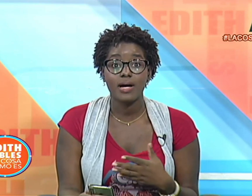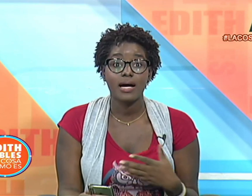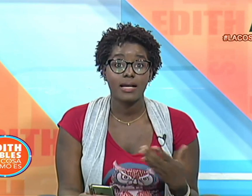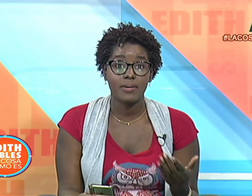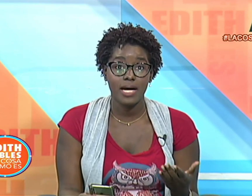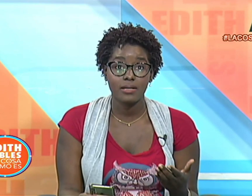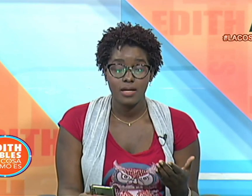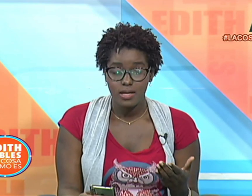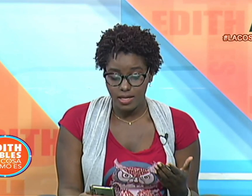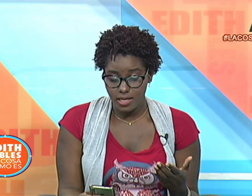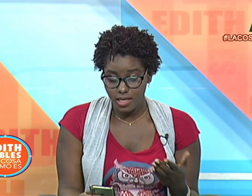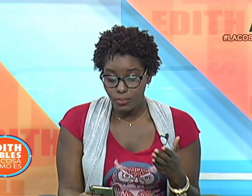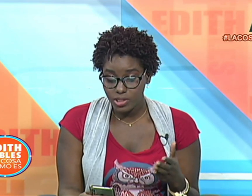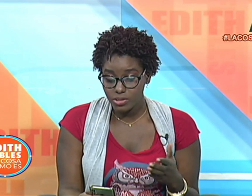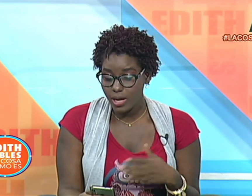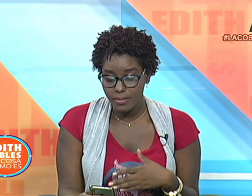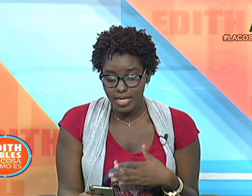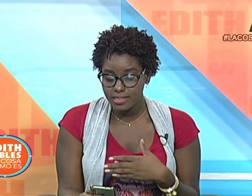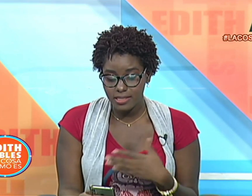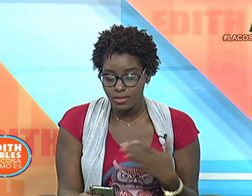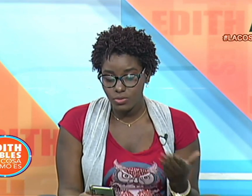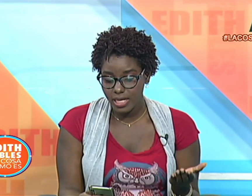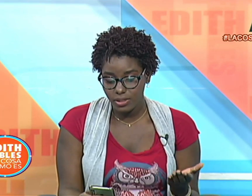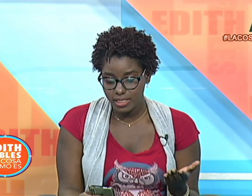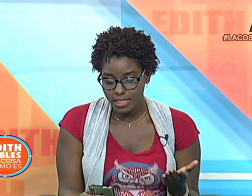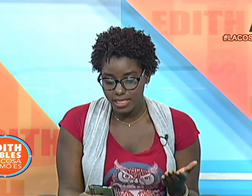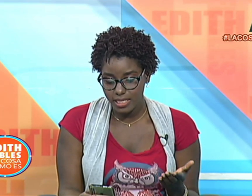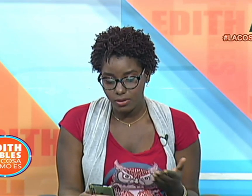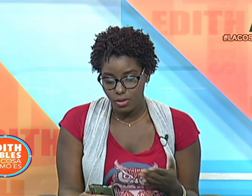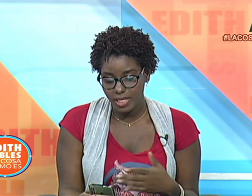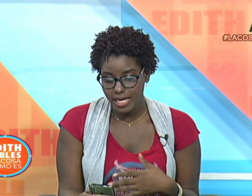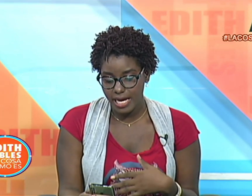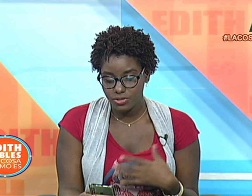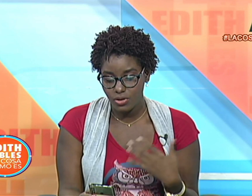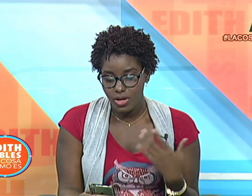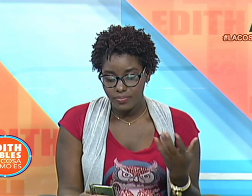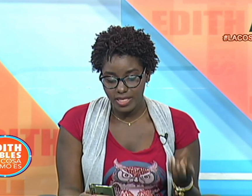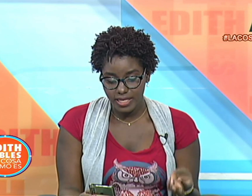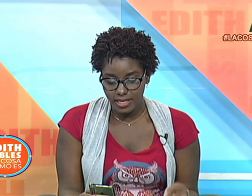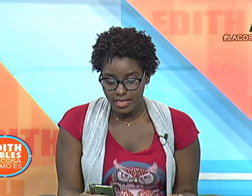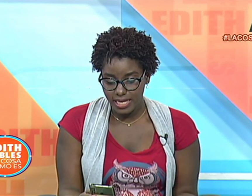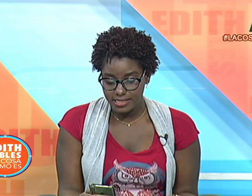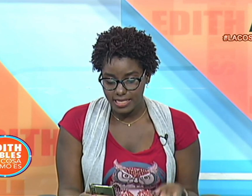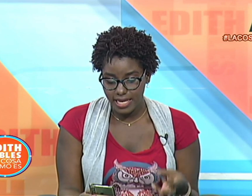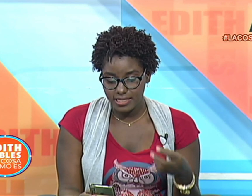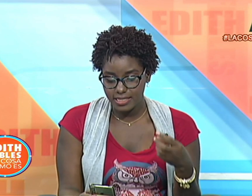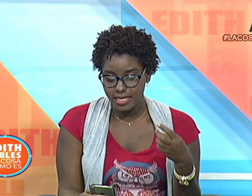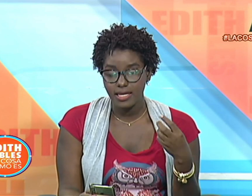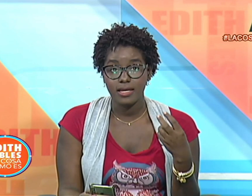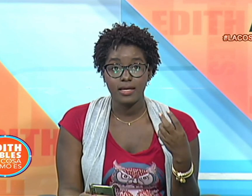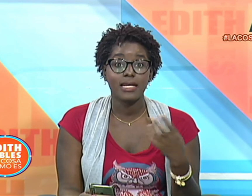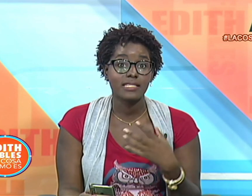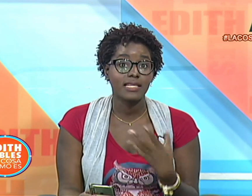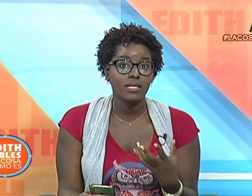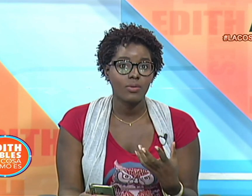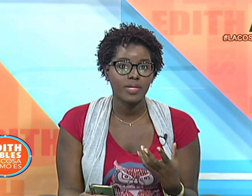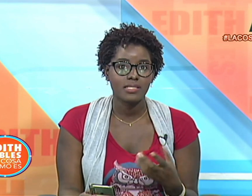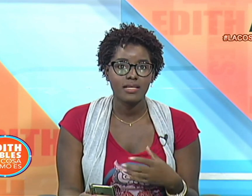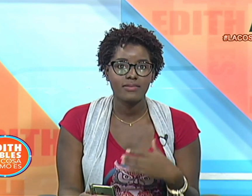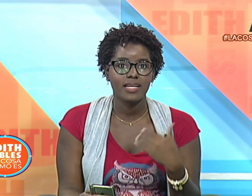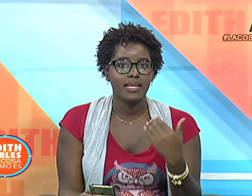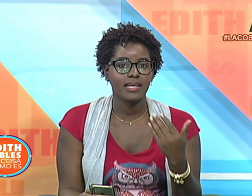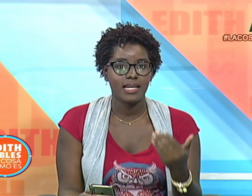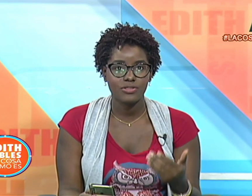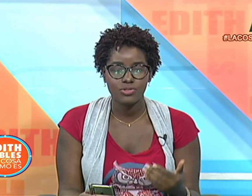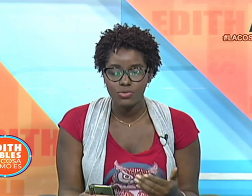empezaron a gravar impuestos a bienes que nunca lo tenían como el caso de y el aceite comestible